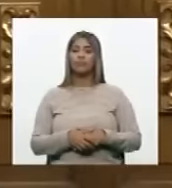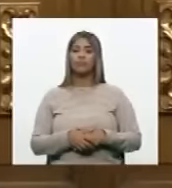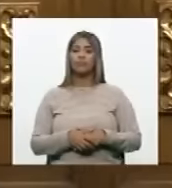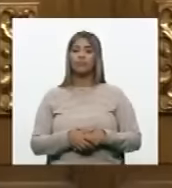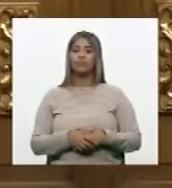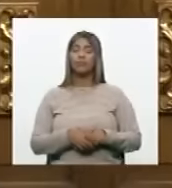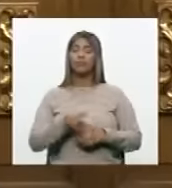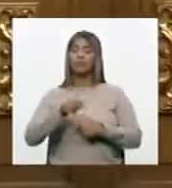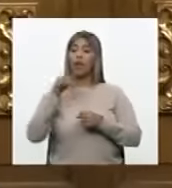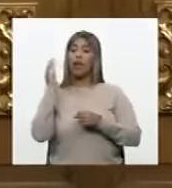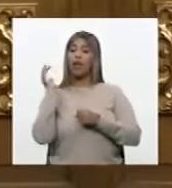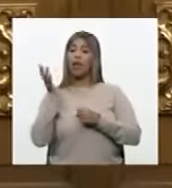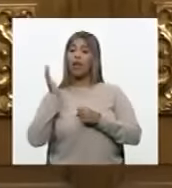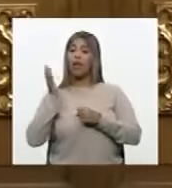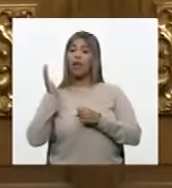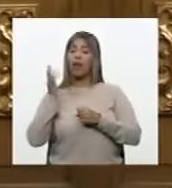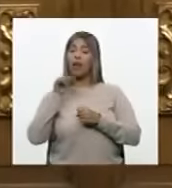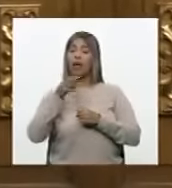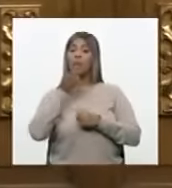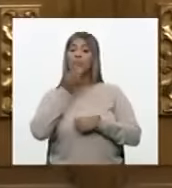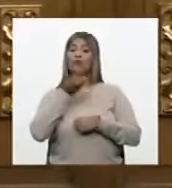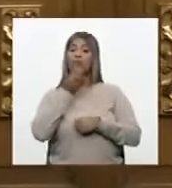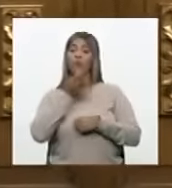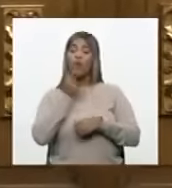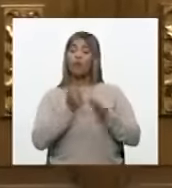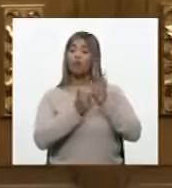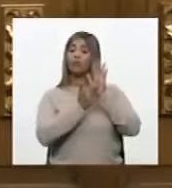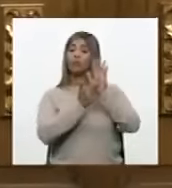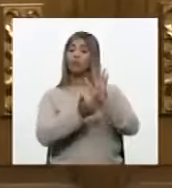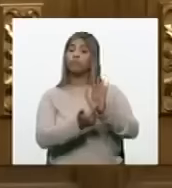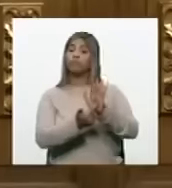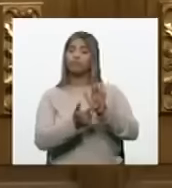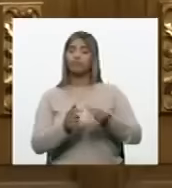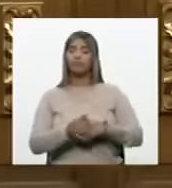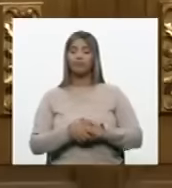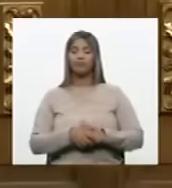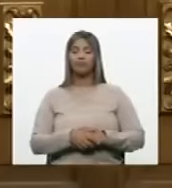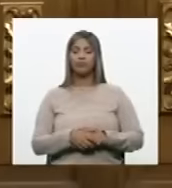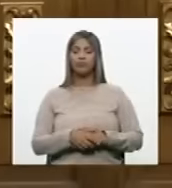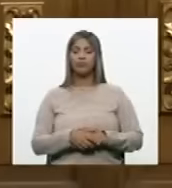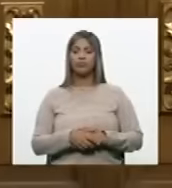en un discurso en el Palacio de Miraflores,